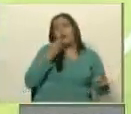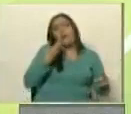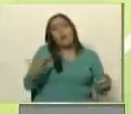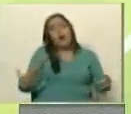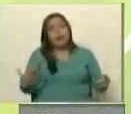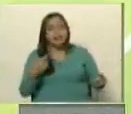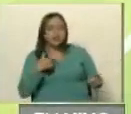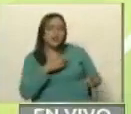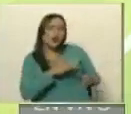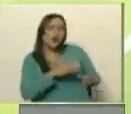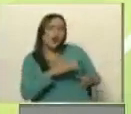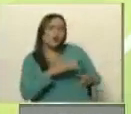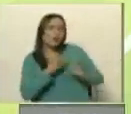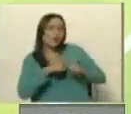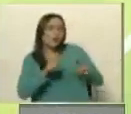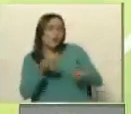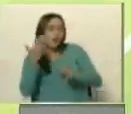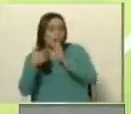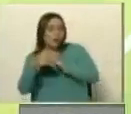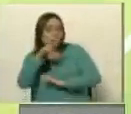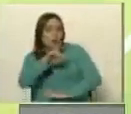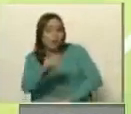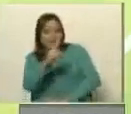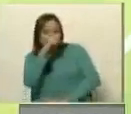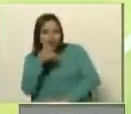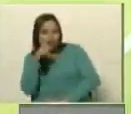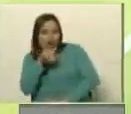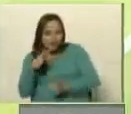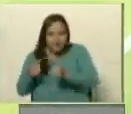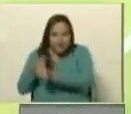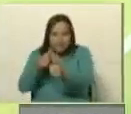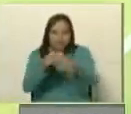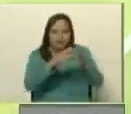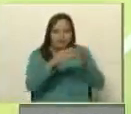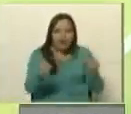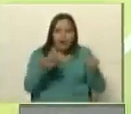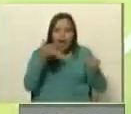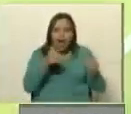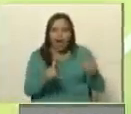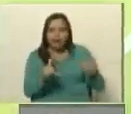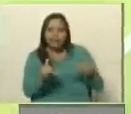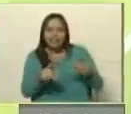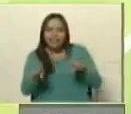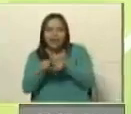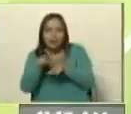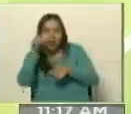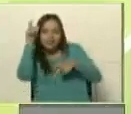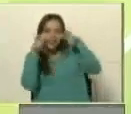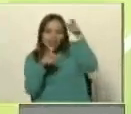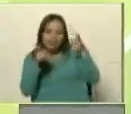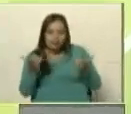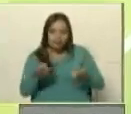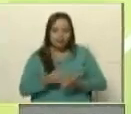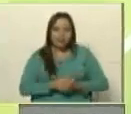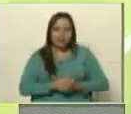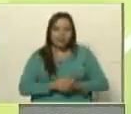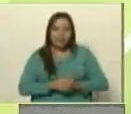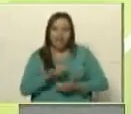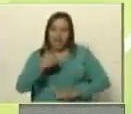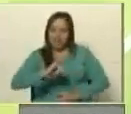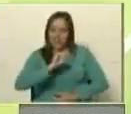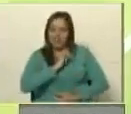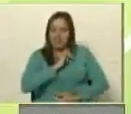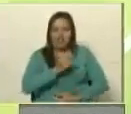hoy, pero hace 20 años estaban persiguiendo a todo lo que oliera a chavismo, a todo lo que tuviera alguna